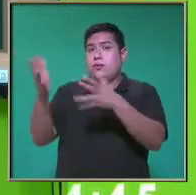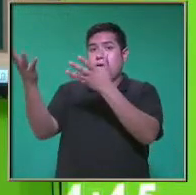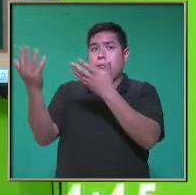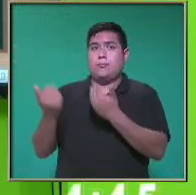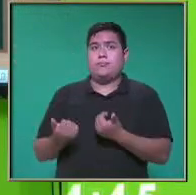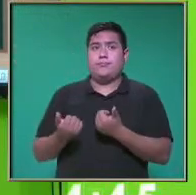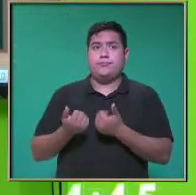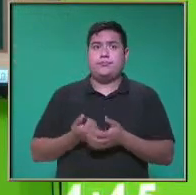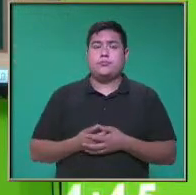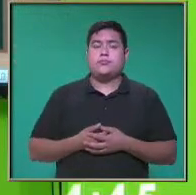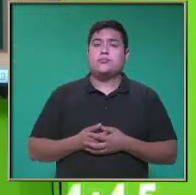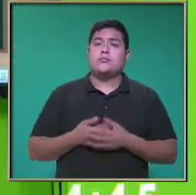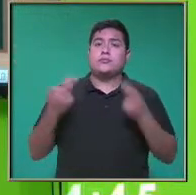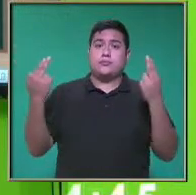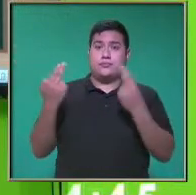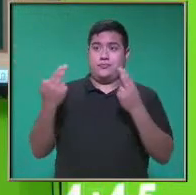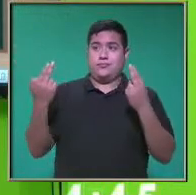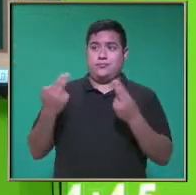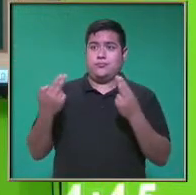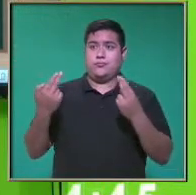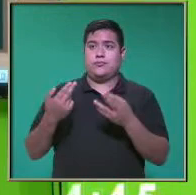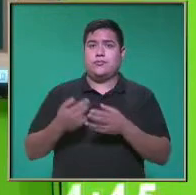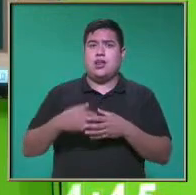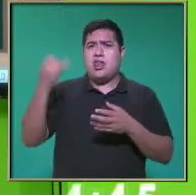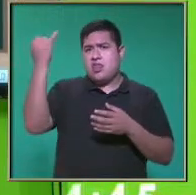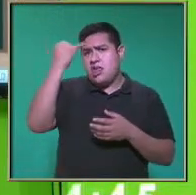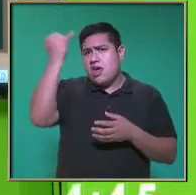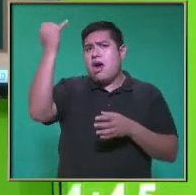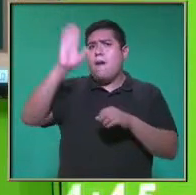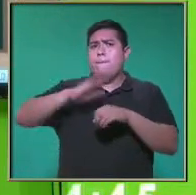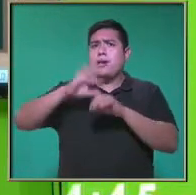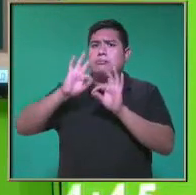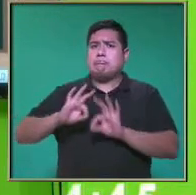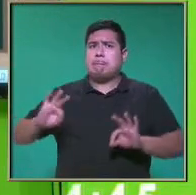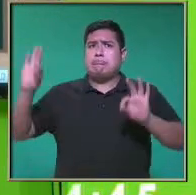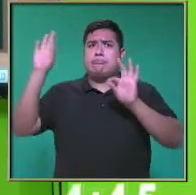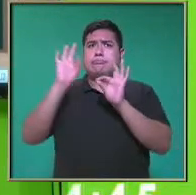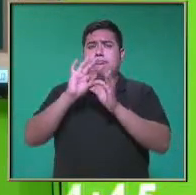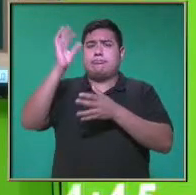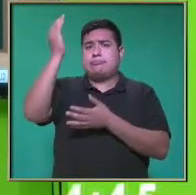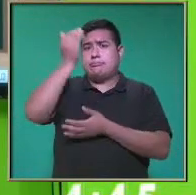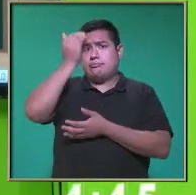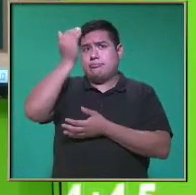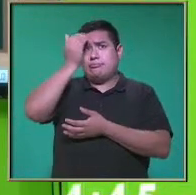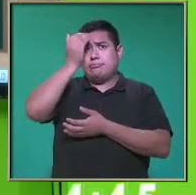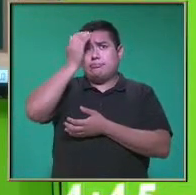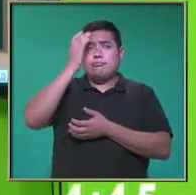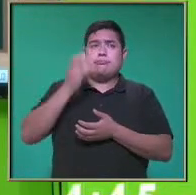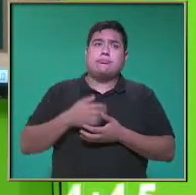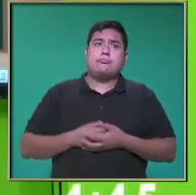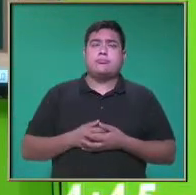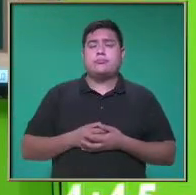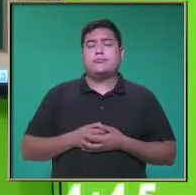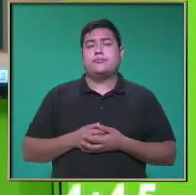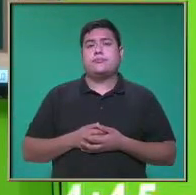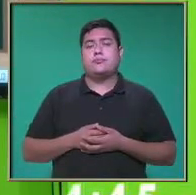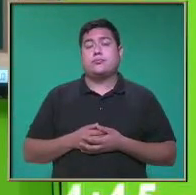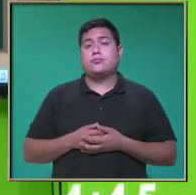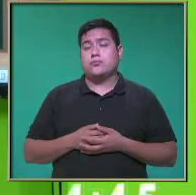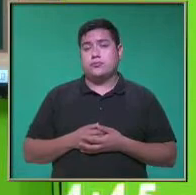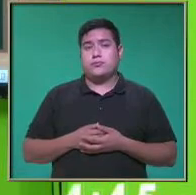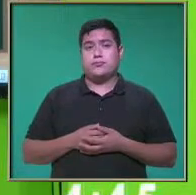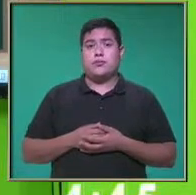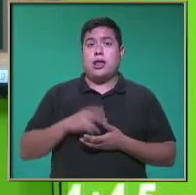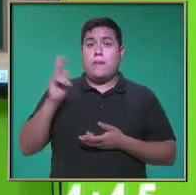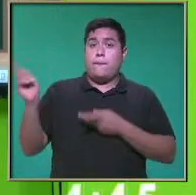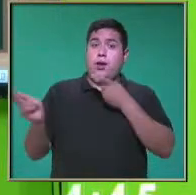de ejercicios, para dar la idea principal, para comprender las ideas principales en un ejercicio de comprensión lectora, tenemos que utilizar las palabras